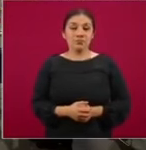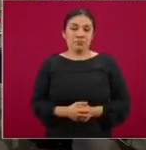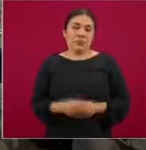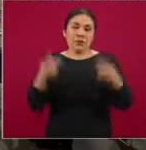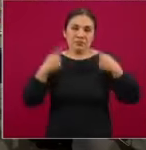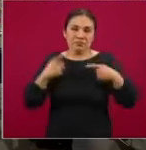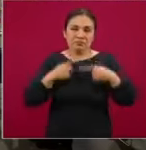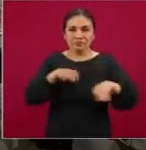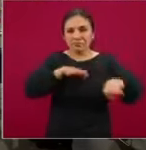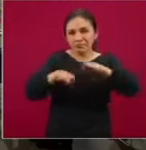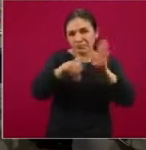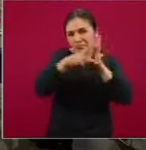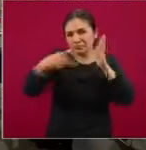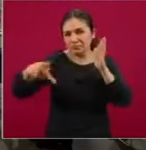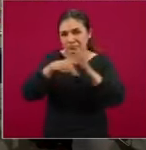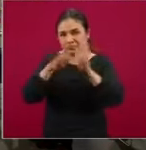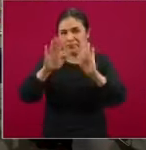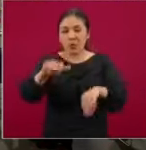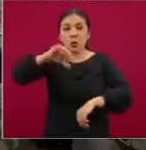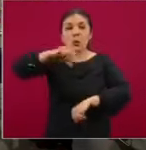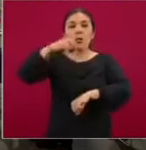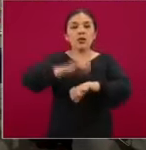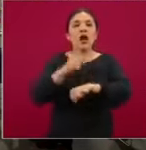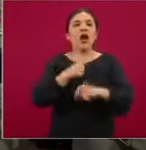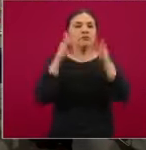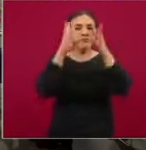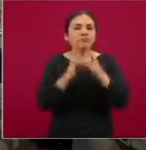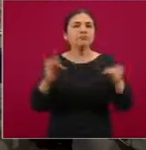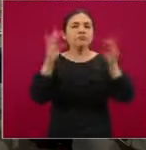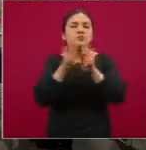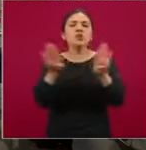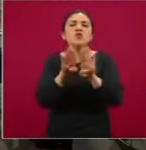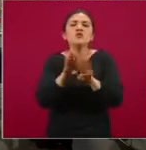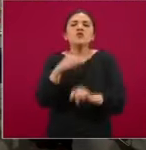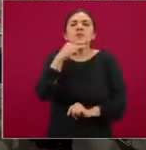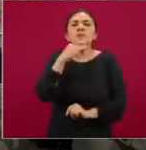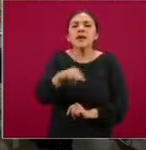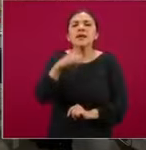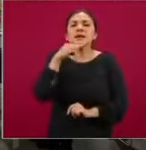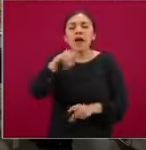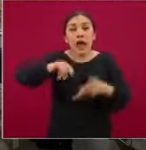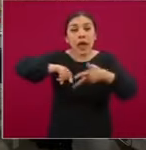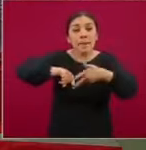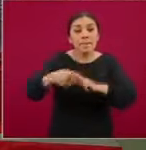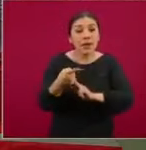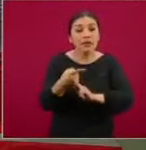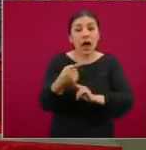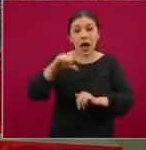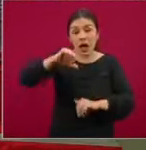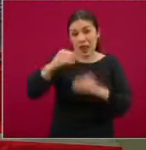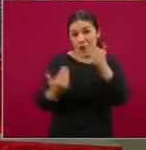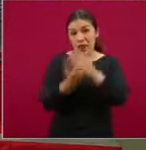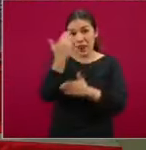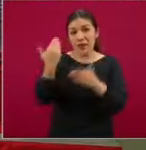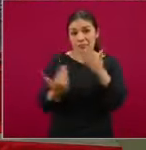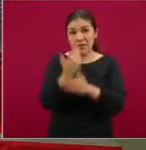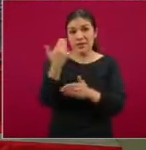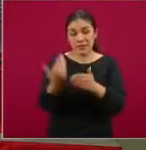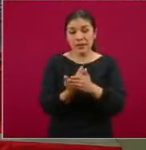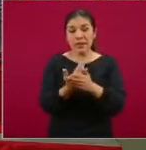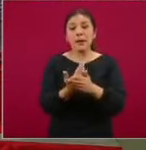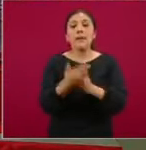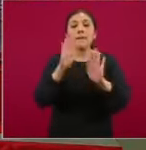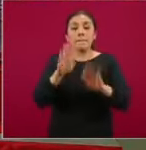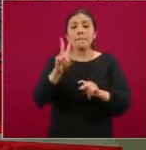periodistas, el día de hoy vamos a enfatizar algunos mensajes que iniciamos en la mañana. Vamos